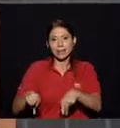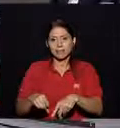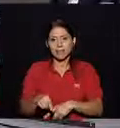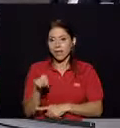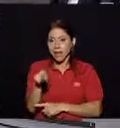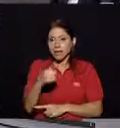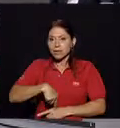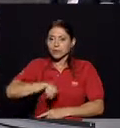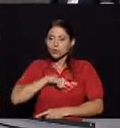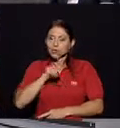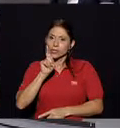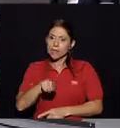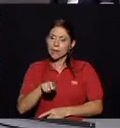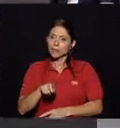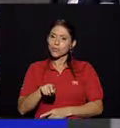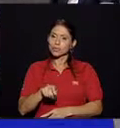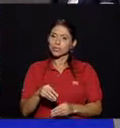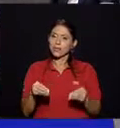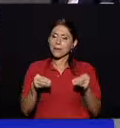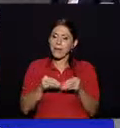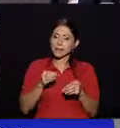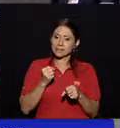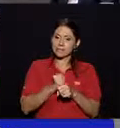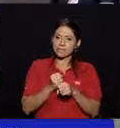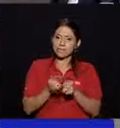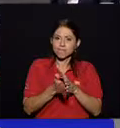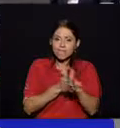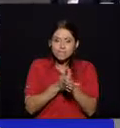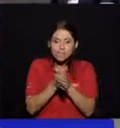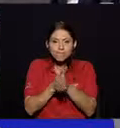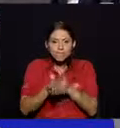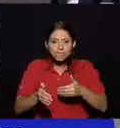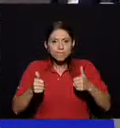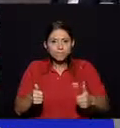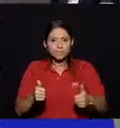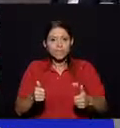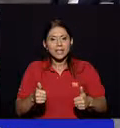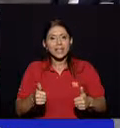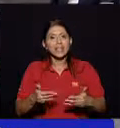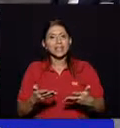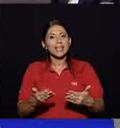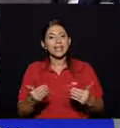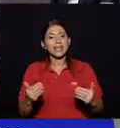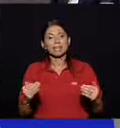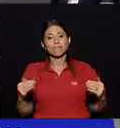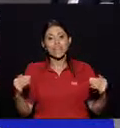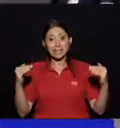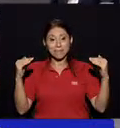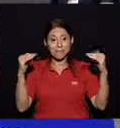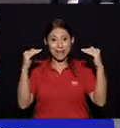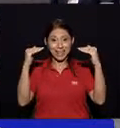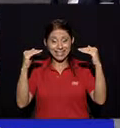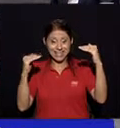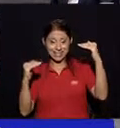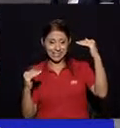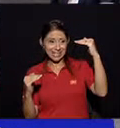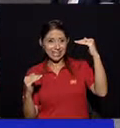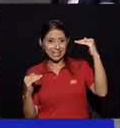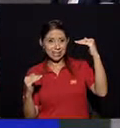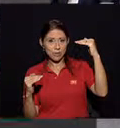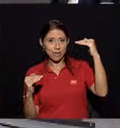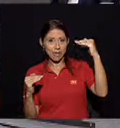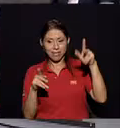oportunidades para la gente, y ahí es donde tenemos que convertirla en ser más eficiente y en reducir un poco las brechas que